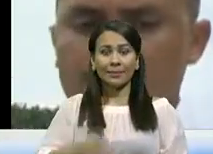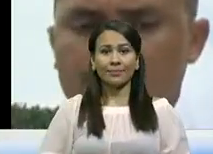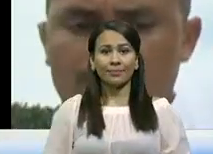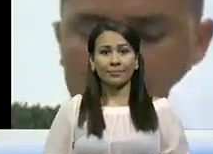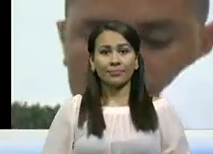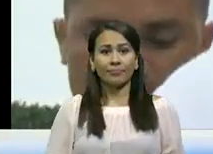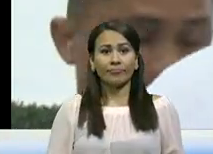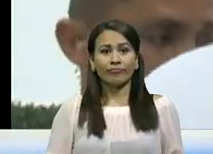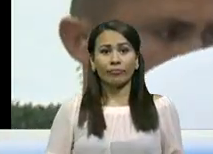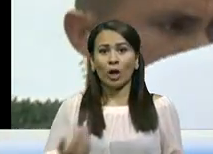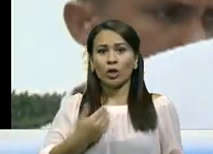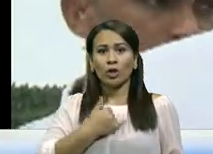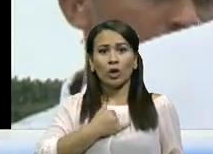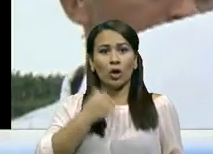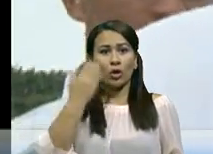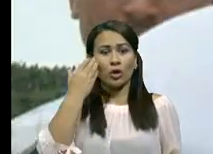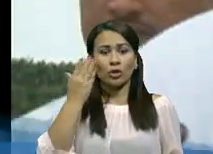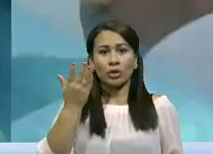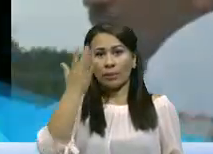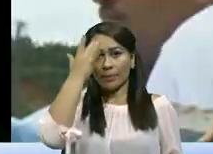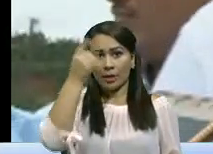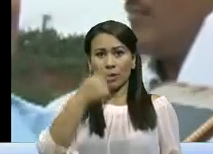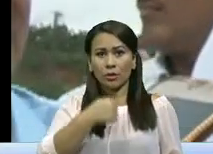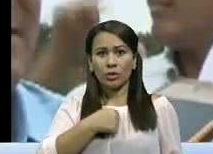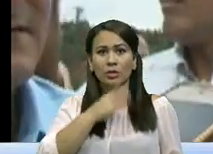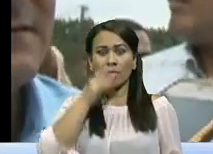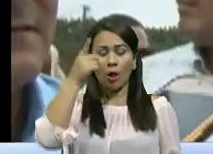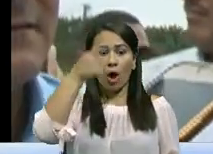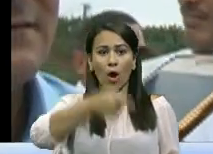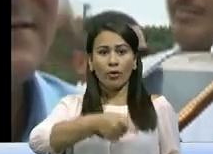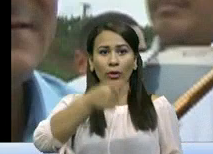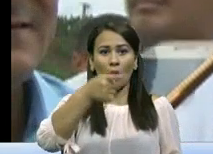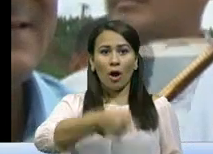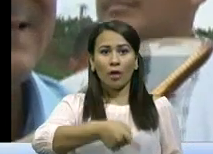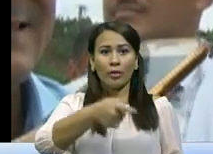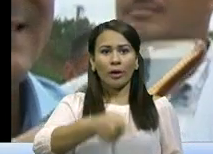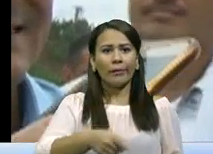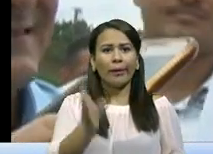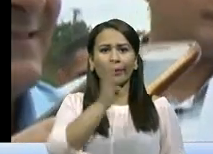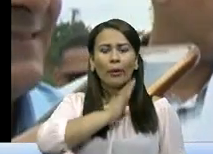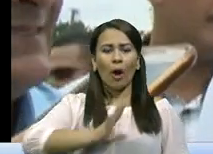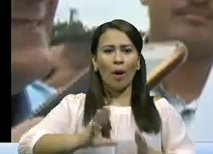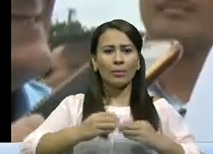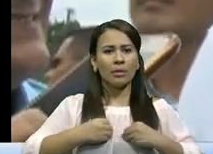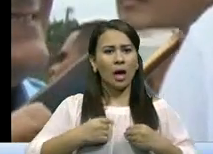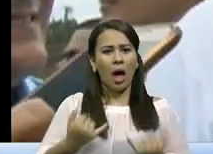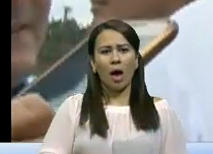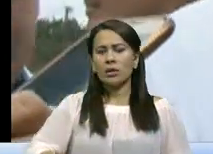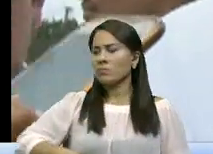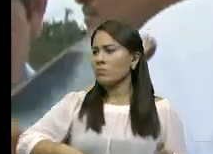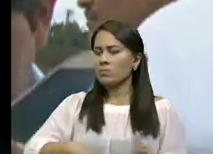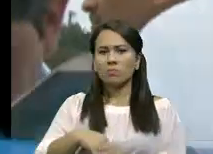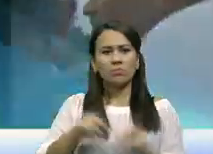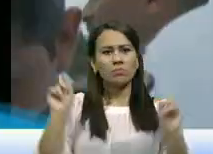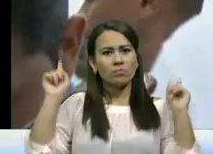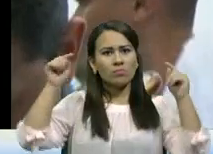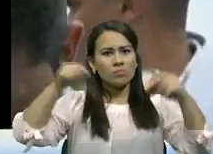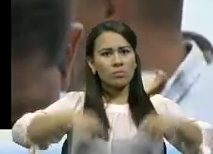Centralismo, boicot, no las había podido sacar adelante porque siempre las ordenaba, nunca me hacían caso. Hasta que ya dio un ultimátum, se hicieron